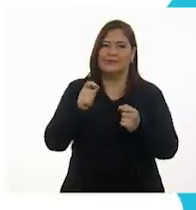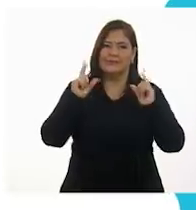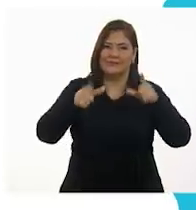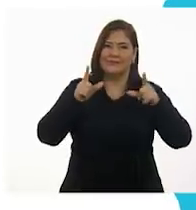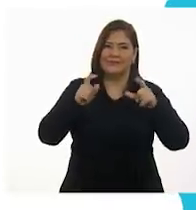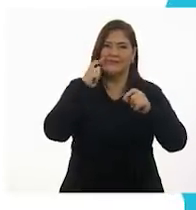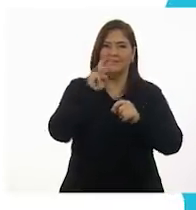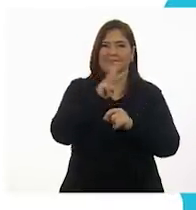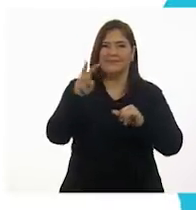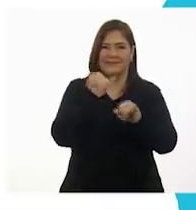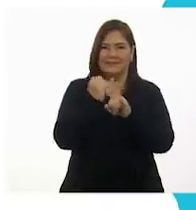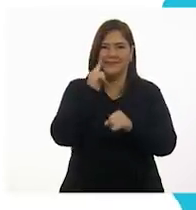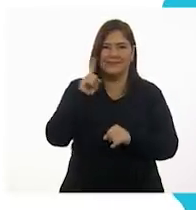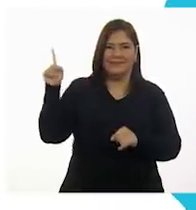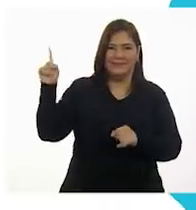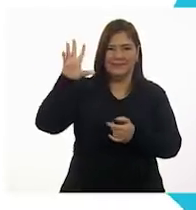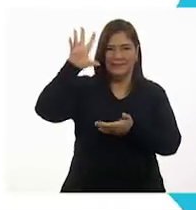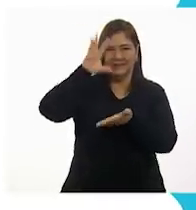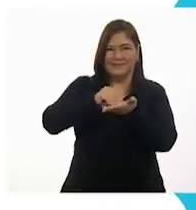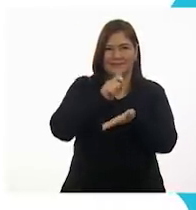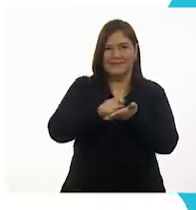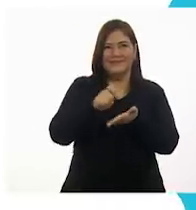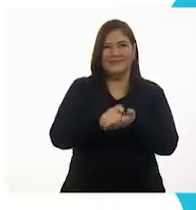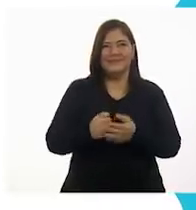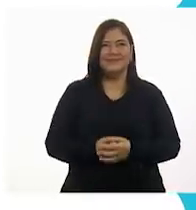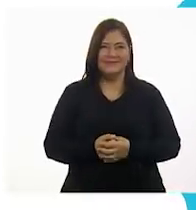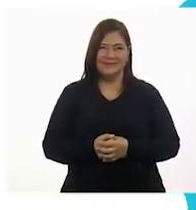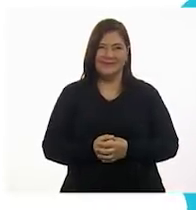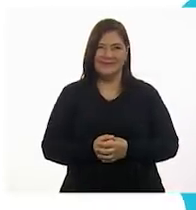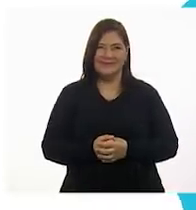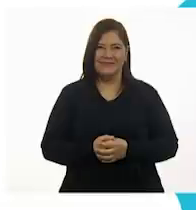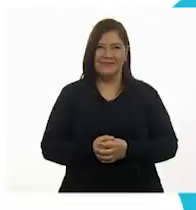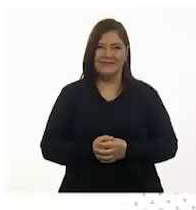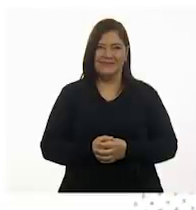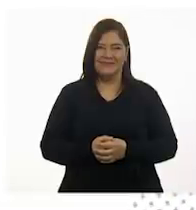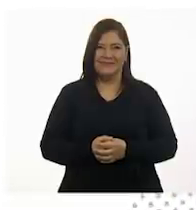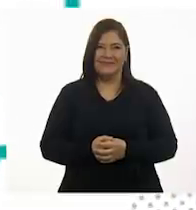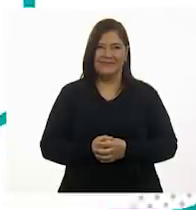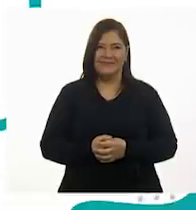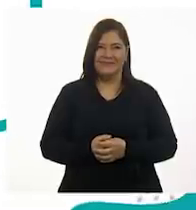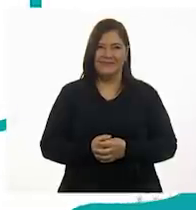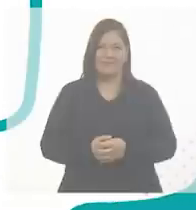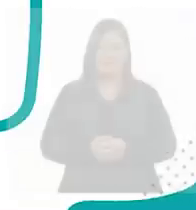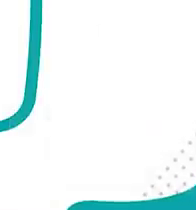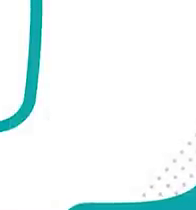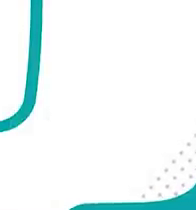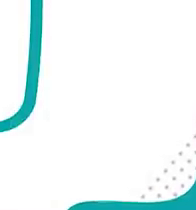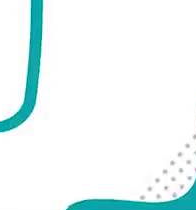aprendeencasa.cep.gov.mx.